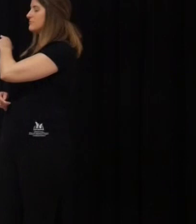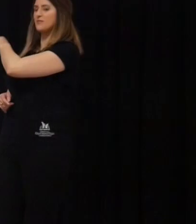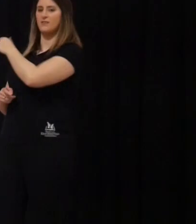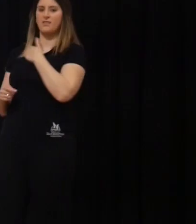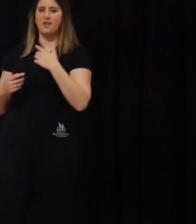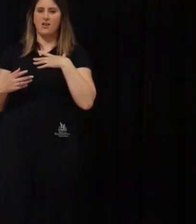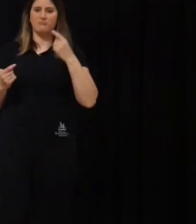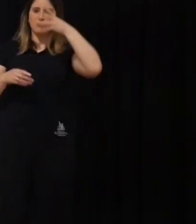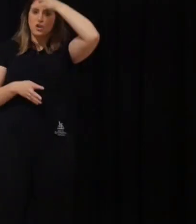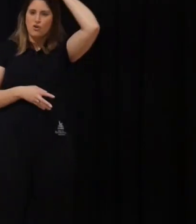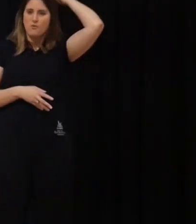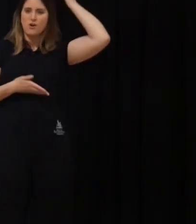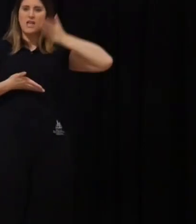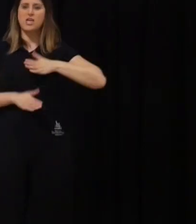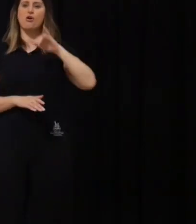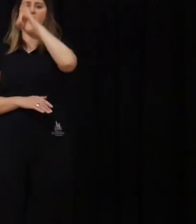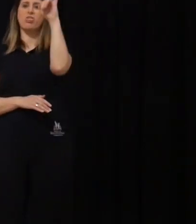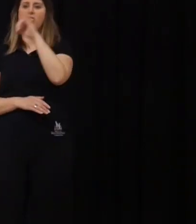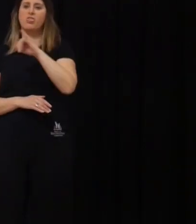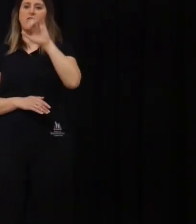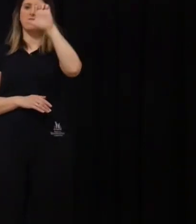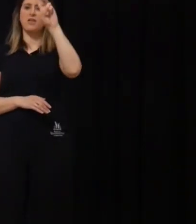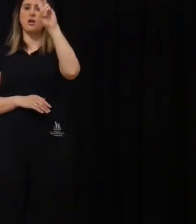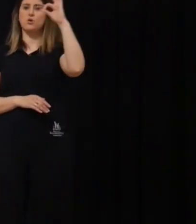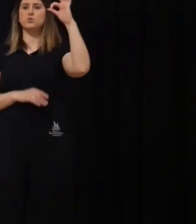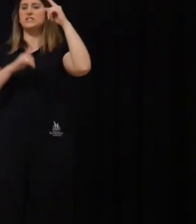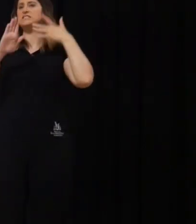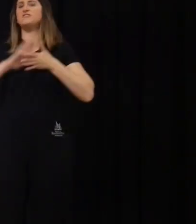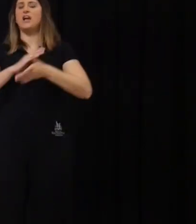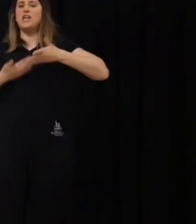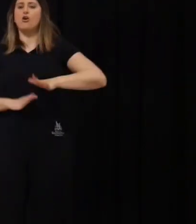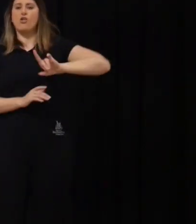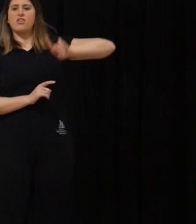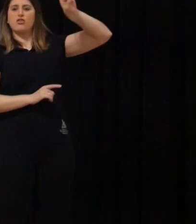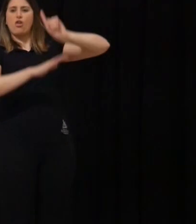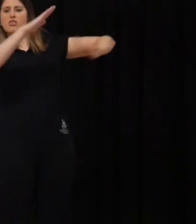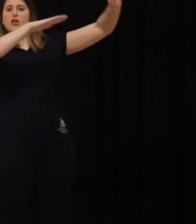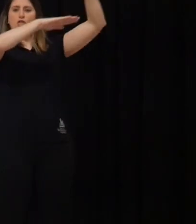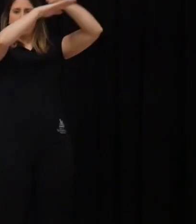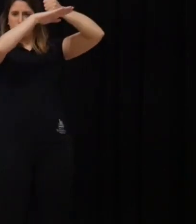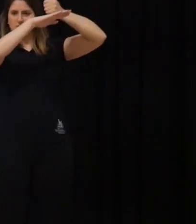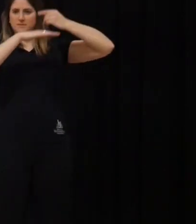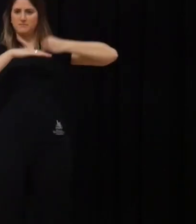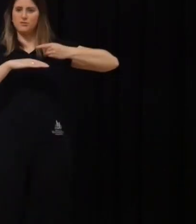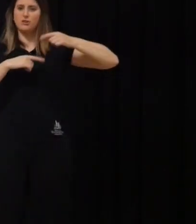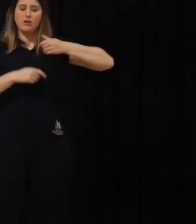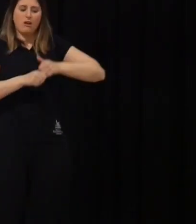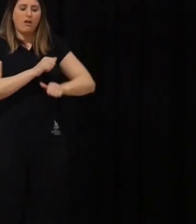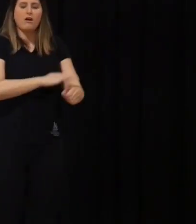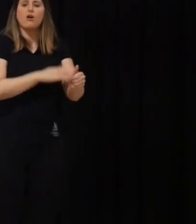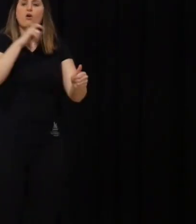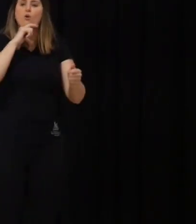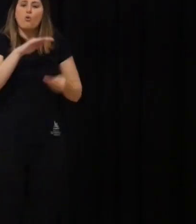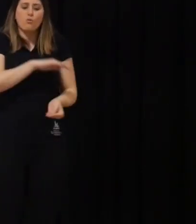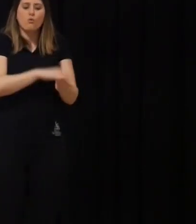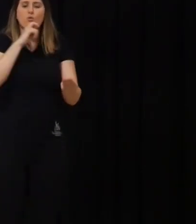romanos, hijo de Zeus, el dios de dioses, que había engendrado con una mortal,